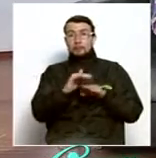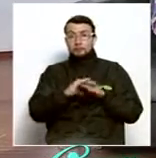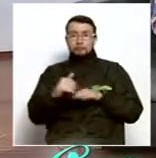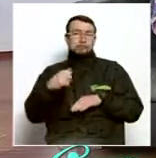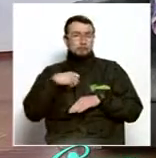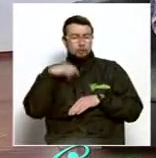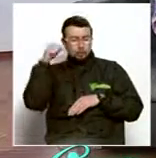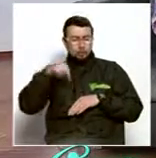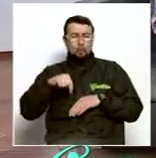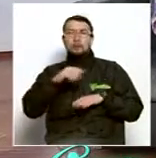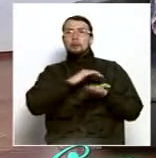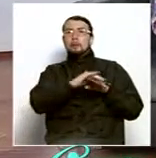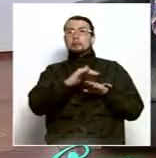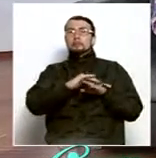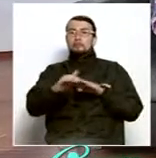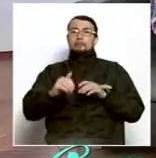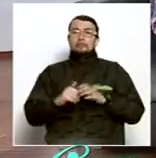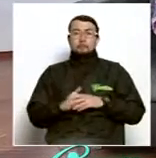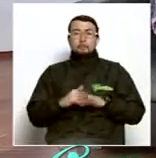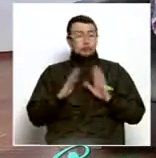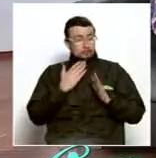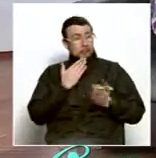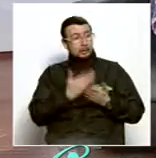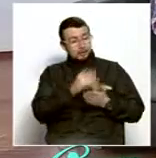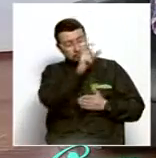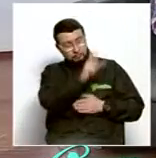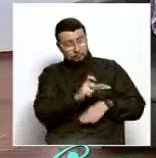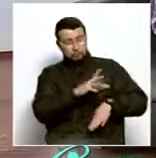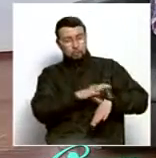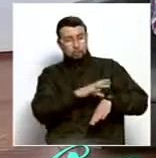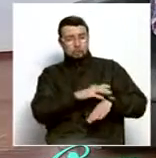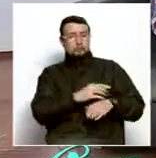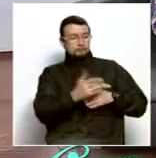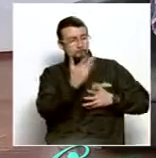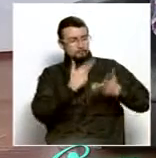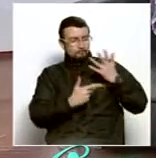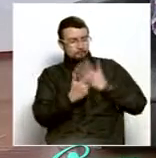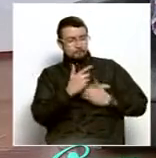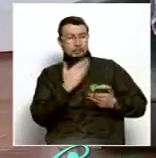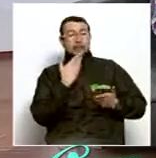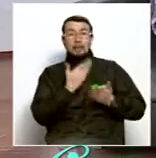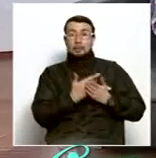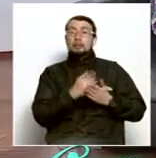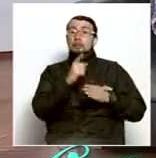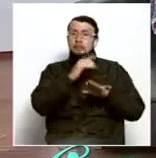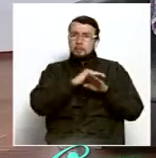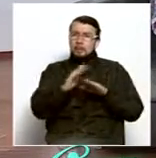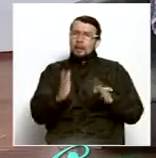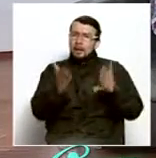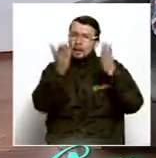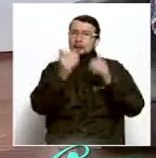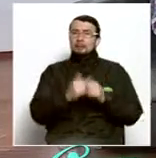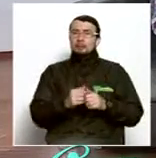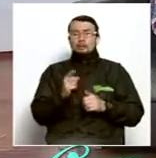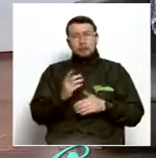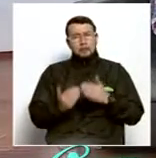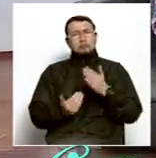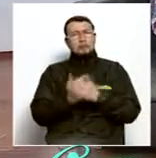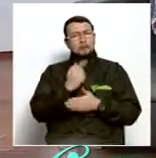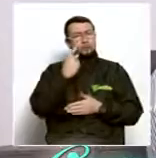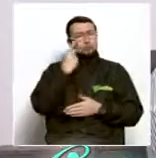tenemos hoy. Y pues gracias al doctor por permitirnos acá este espacio. La invitación es a que empecemos a